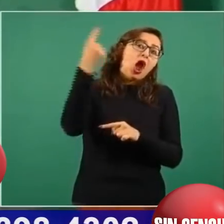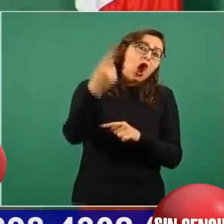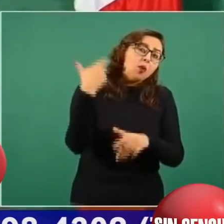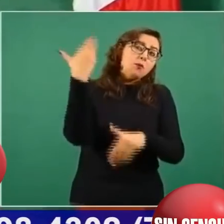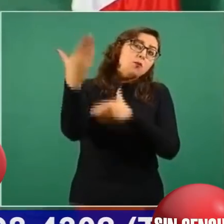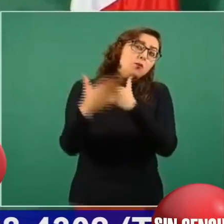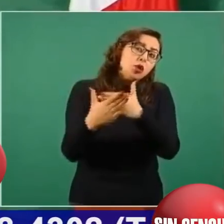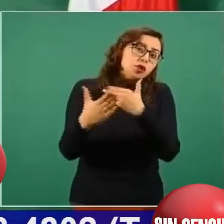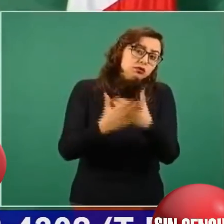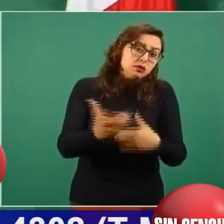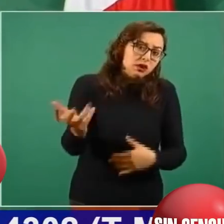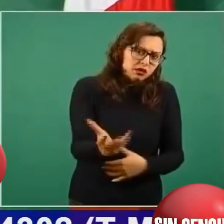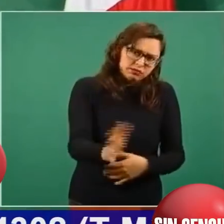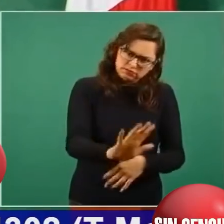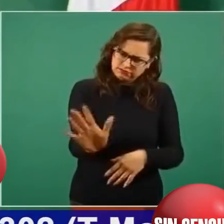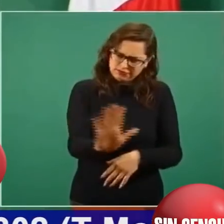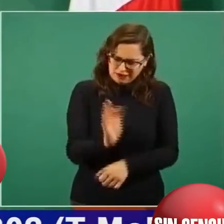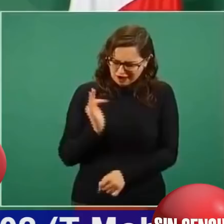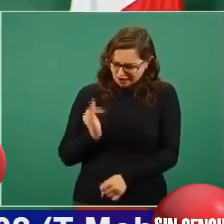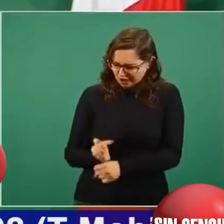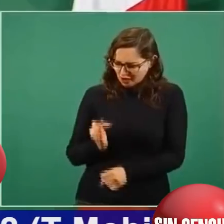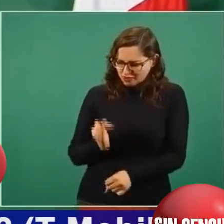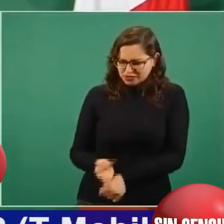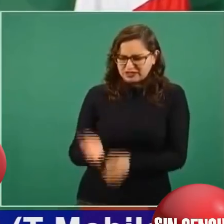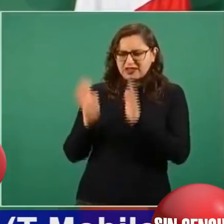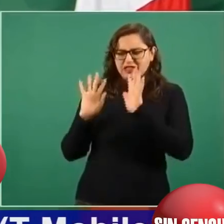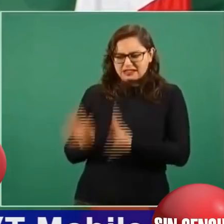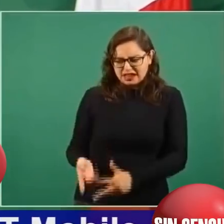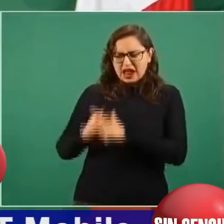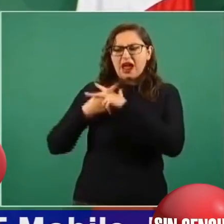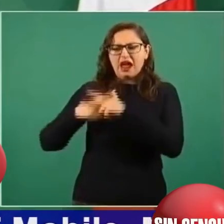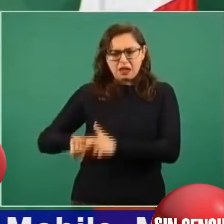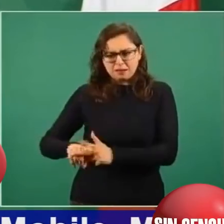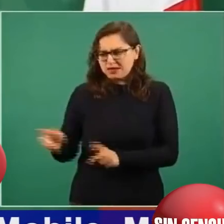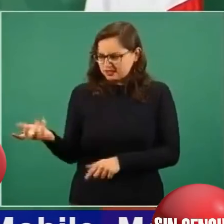¿Qué estamos haciendo aún con la pandemia?